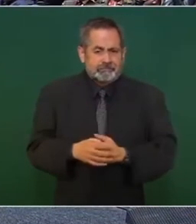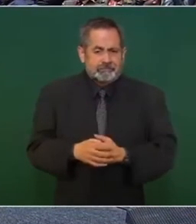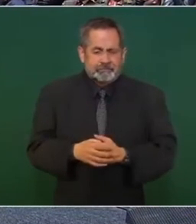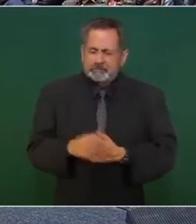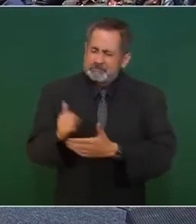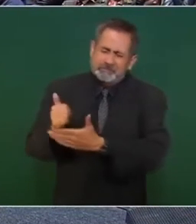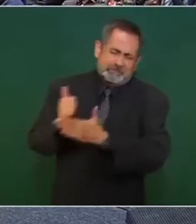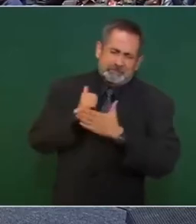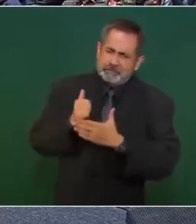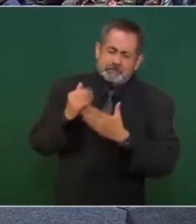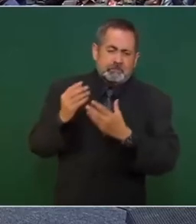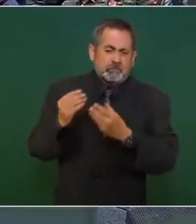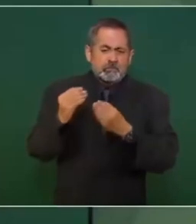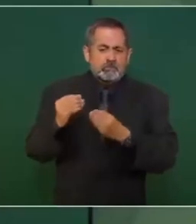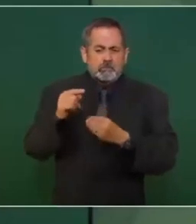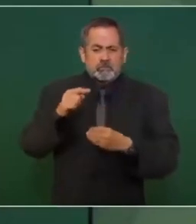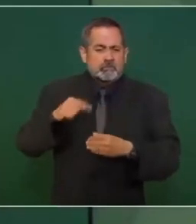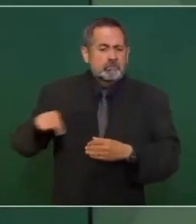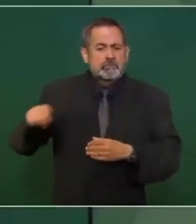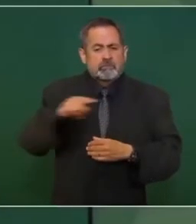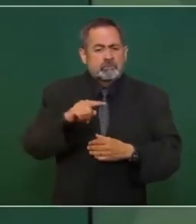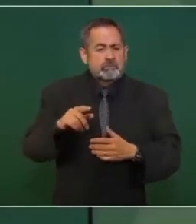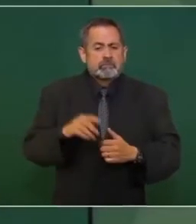Me ayudan mucho.